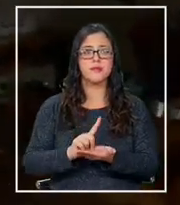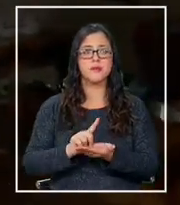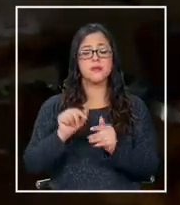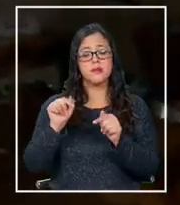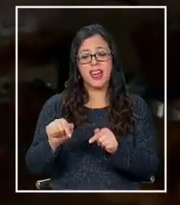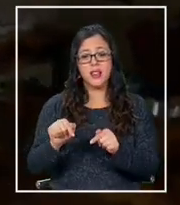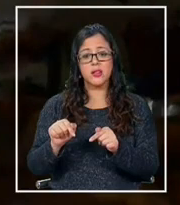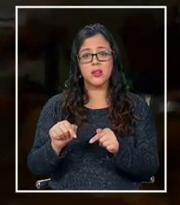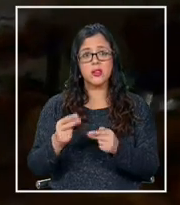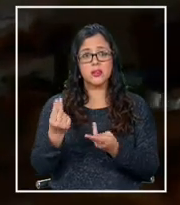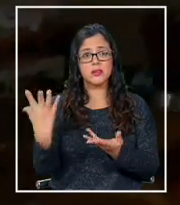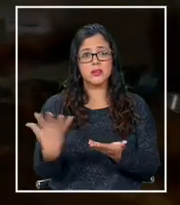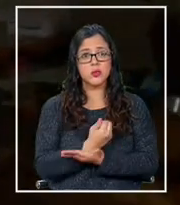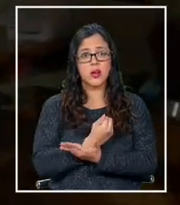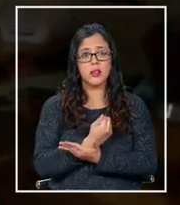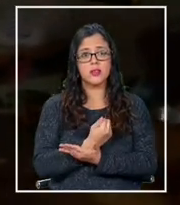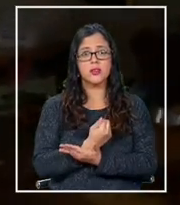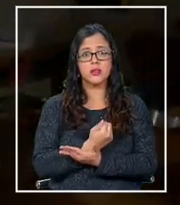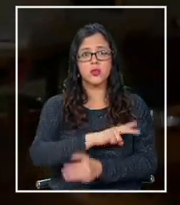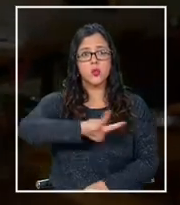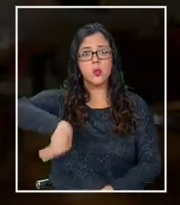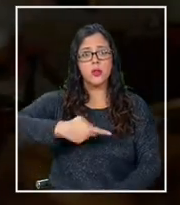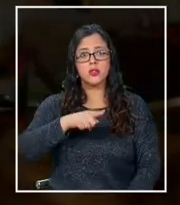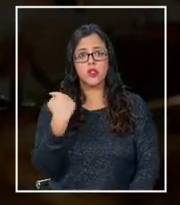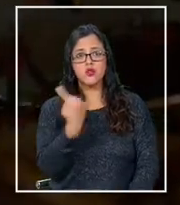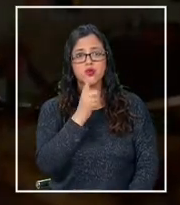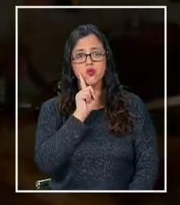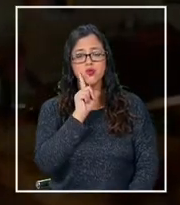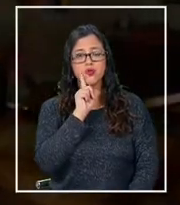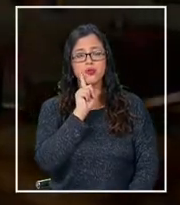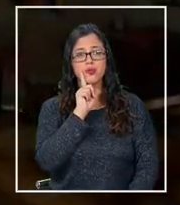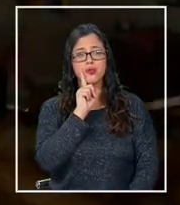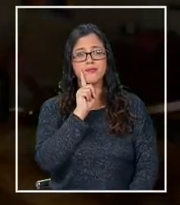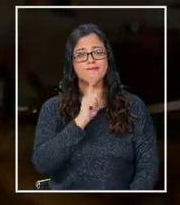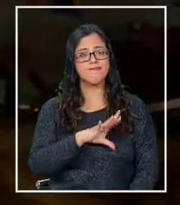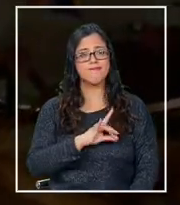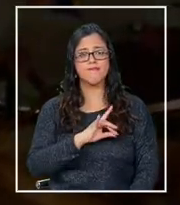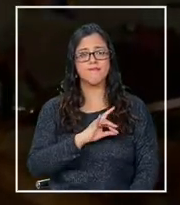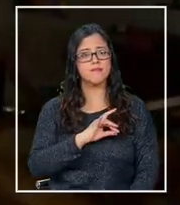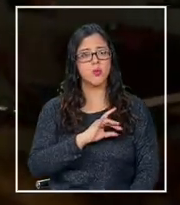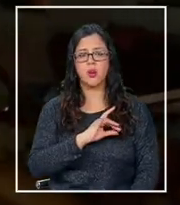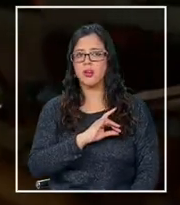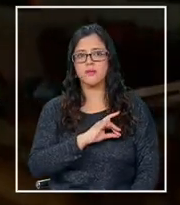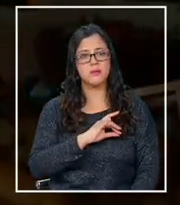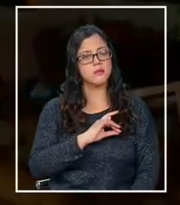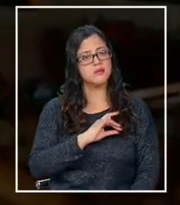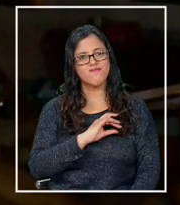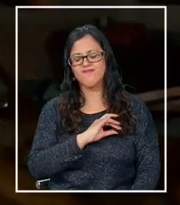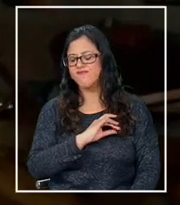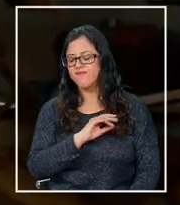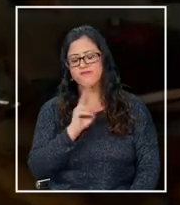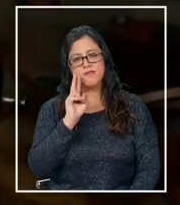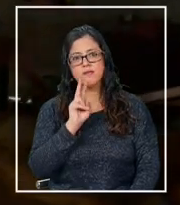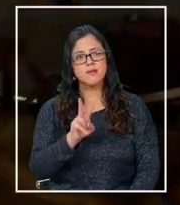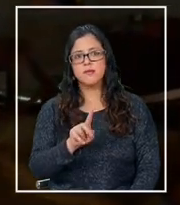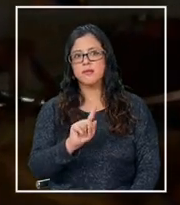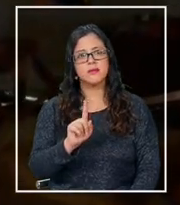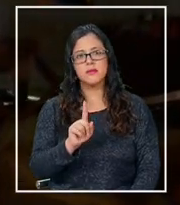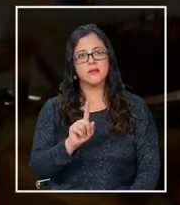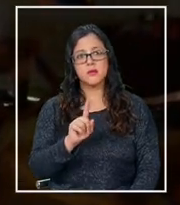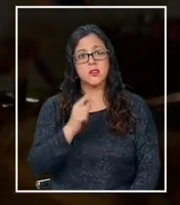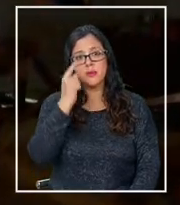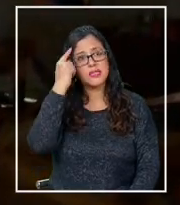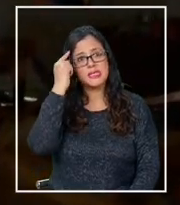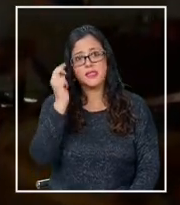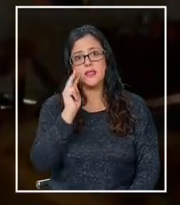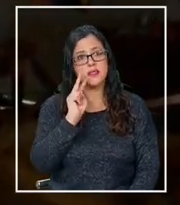sustento, nuestro ingreso mayor que tenemos al hogar, y la verdad que duele verlo así. No esperaba, la verdad, encontrarme esta